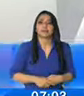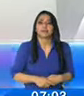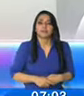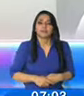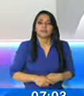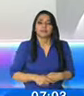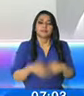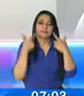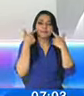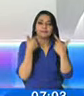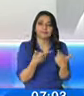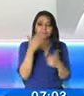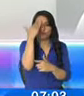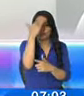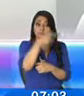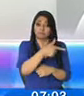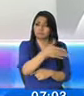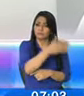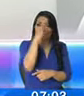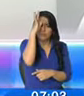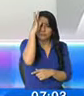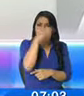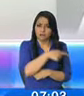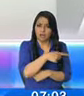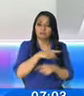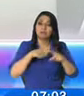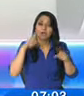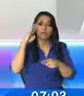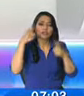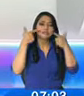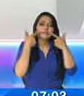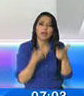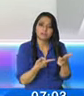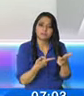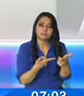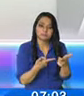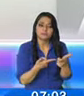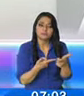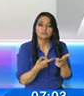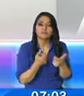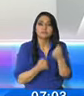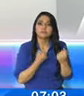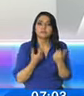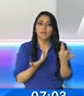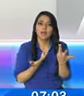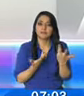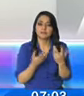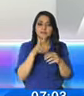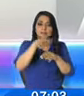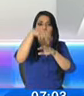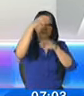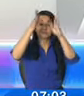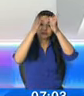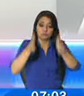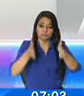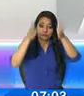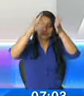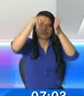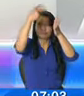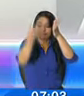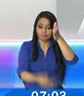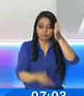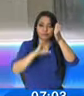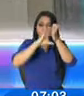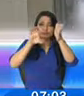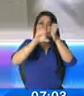custodia que tenía de los policías a los cuales estaba a cargo En su vigilancia se la se había lanzado o se cayó del cuarto piso